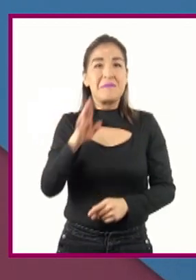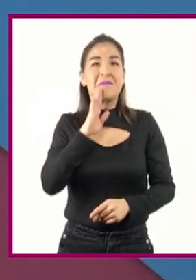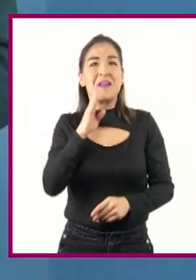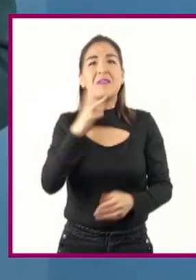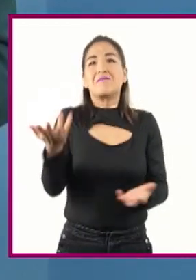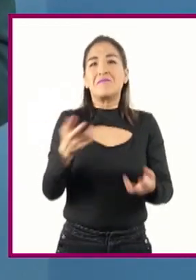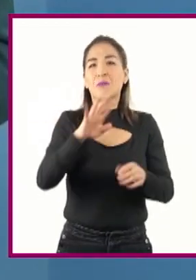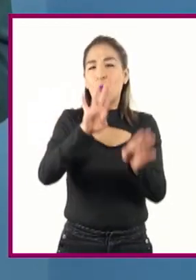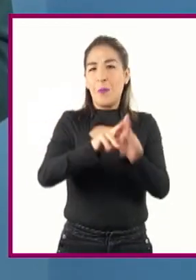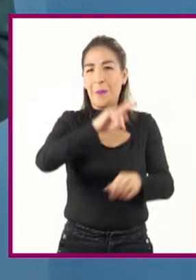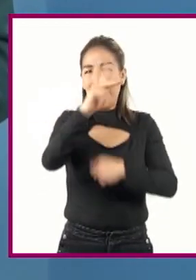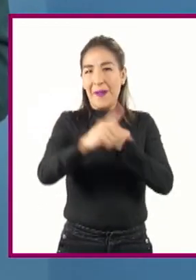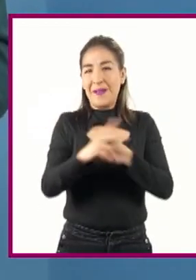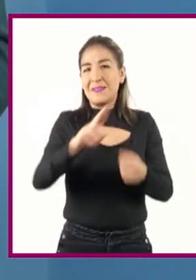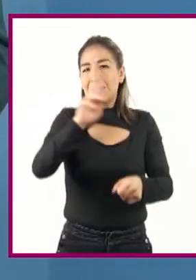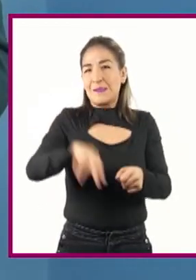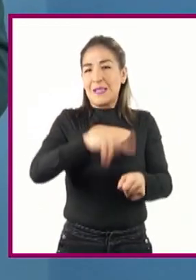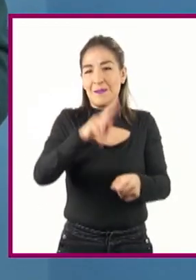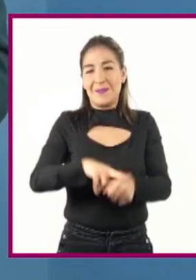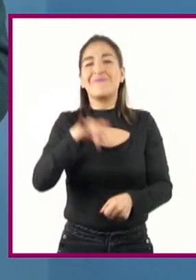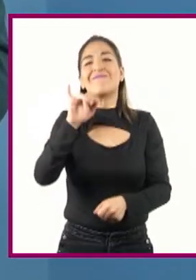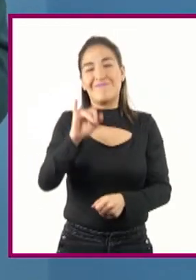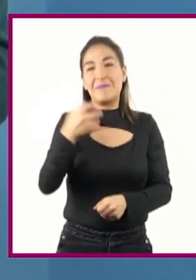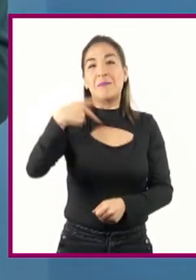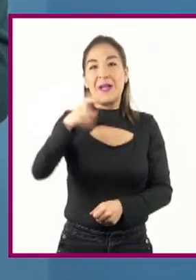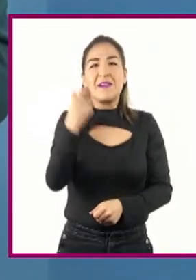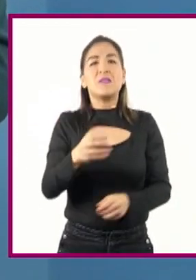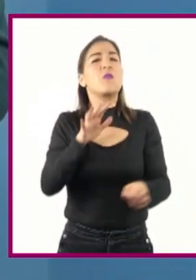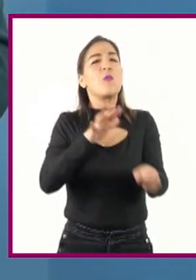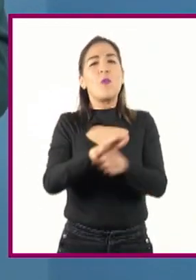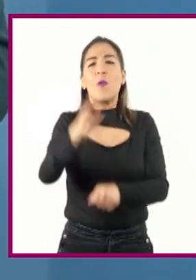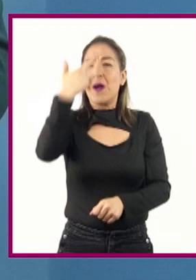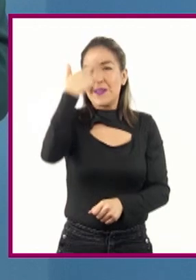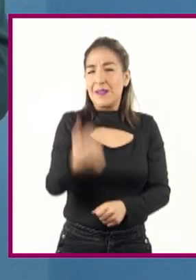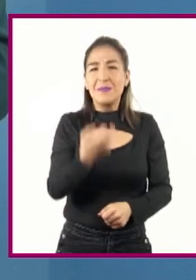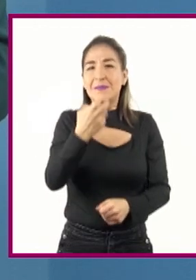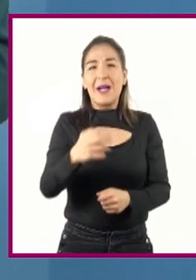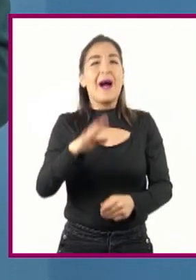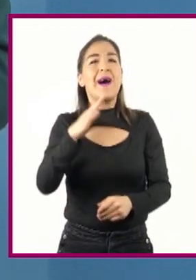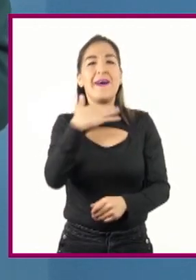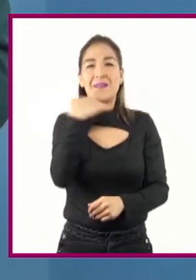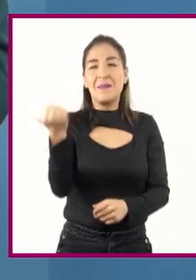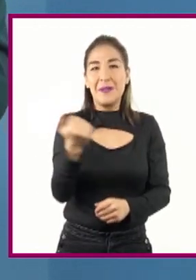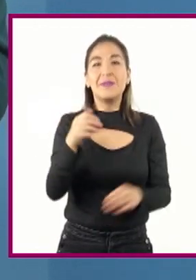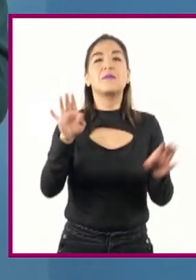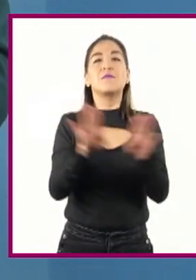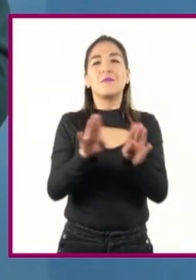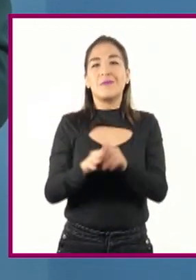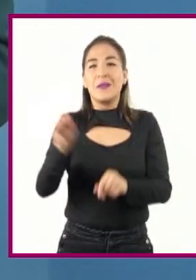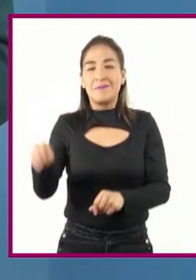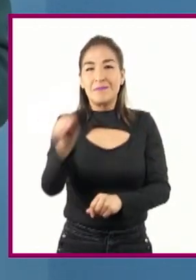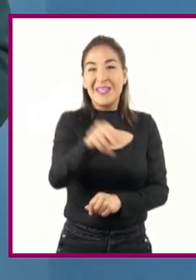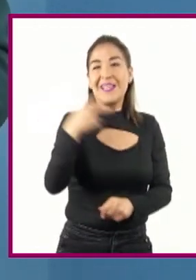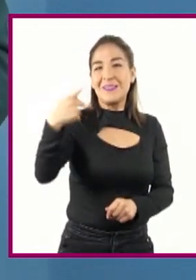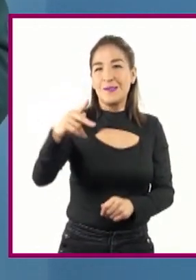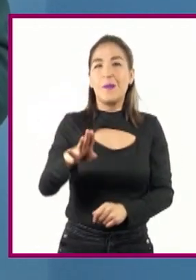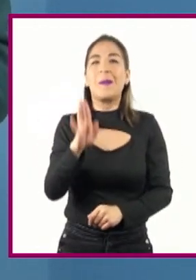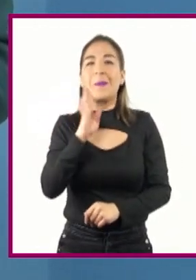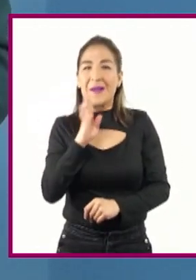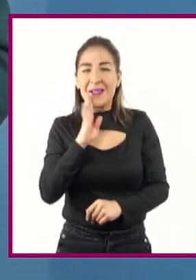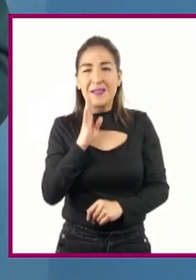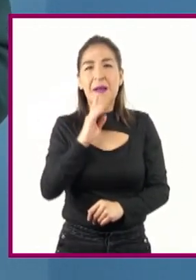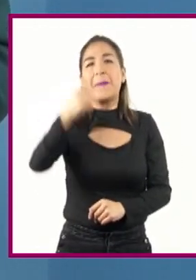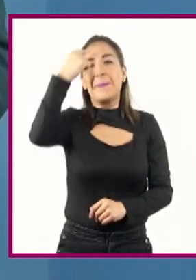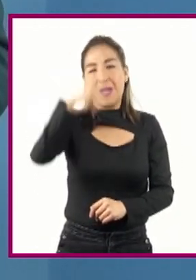neutral. Así es, pero la verdadera intención de Alemania era pasar por territorio belga para